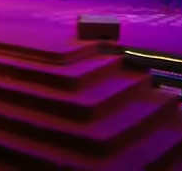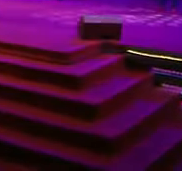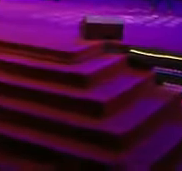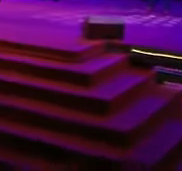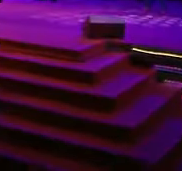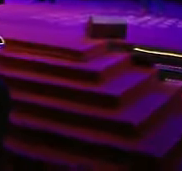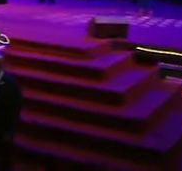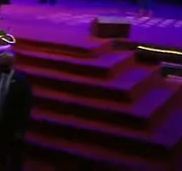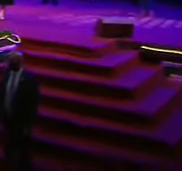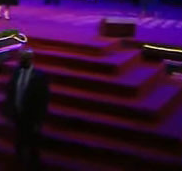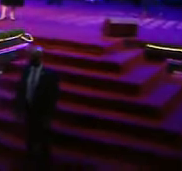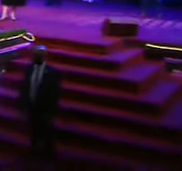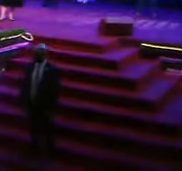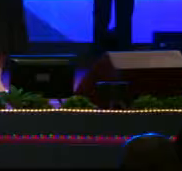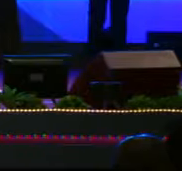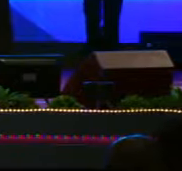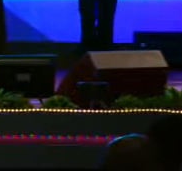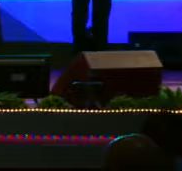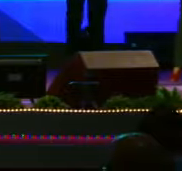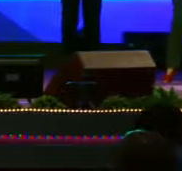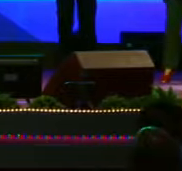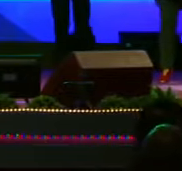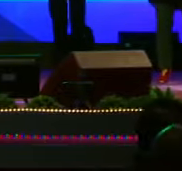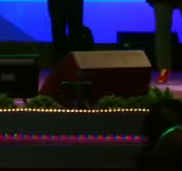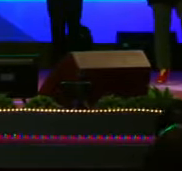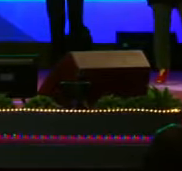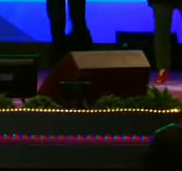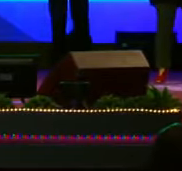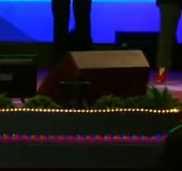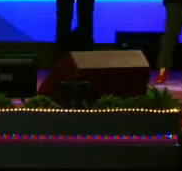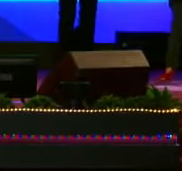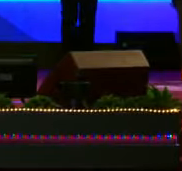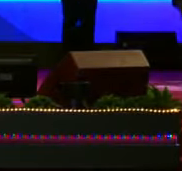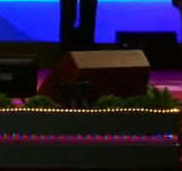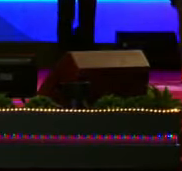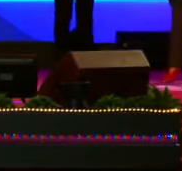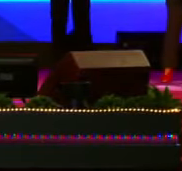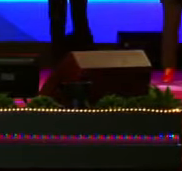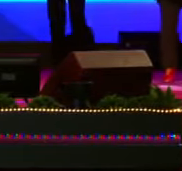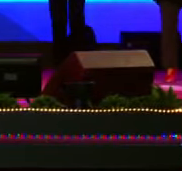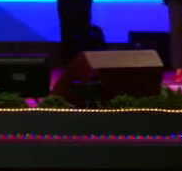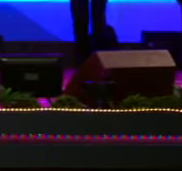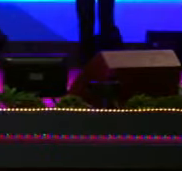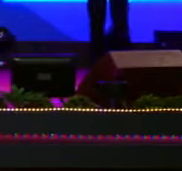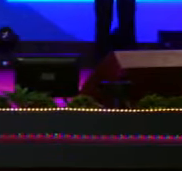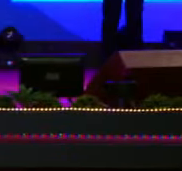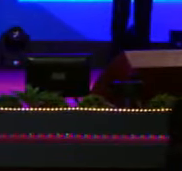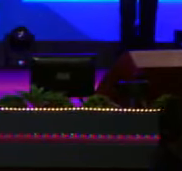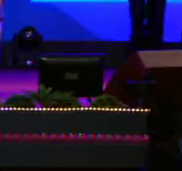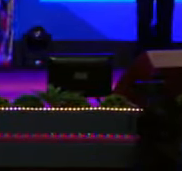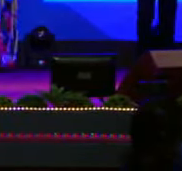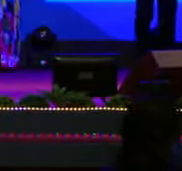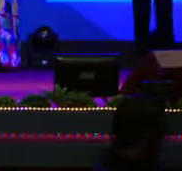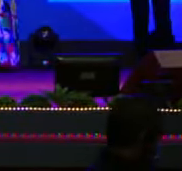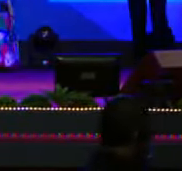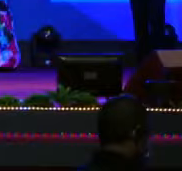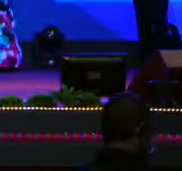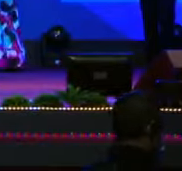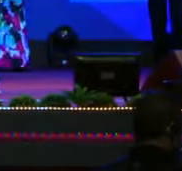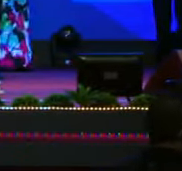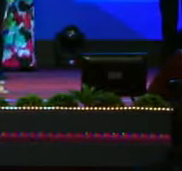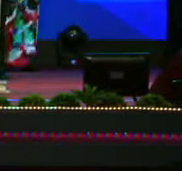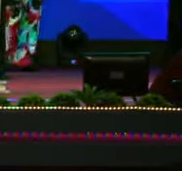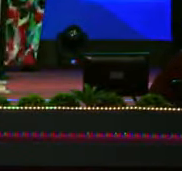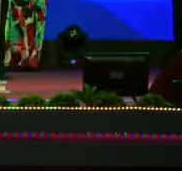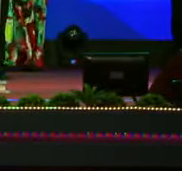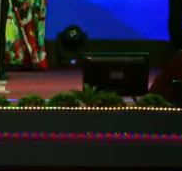refugio. Es Cristo la roca, el ancla de mi fe. Los males lamento y